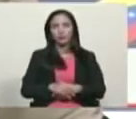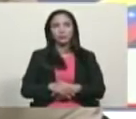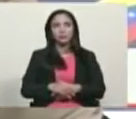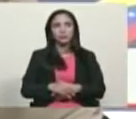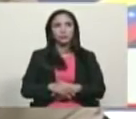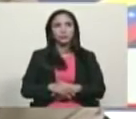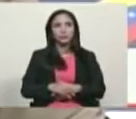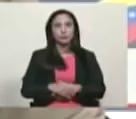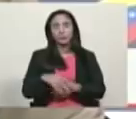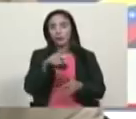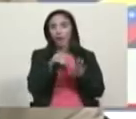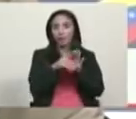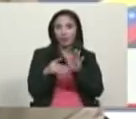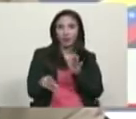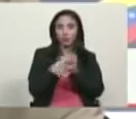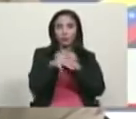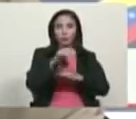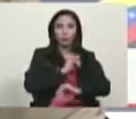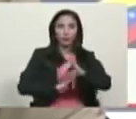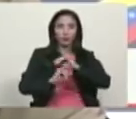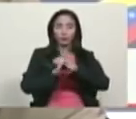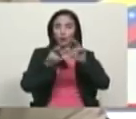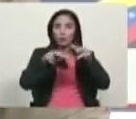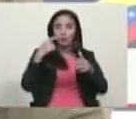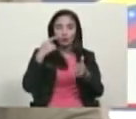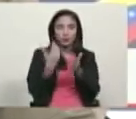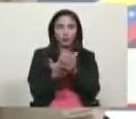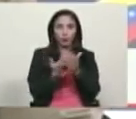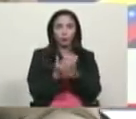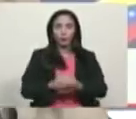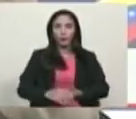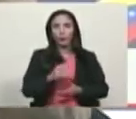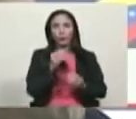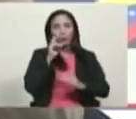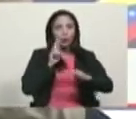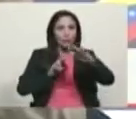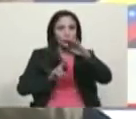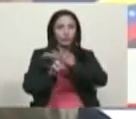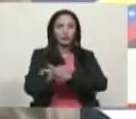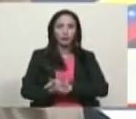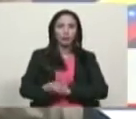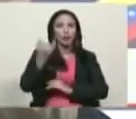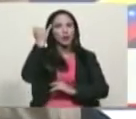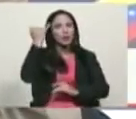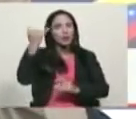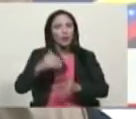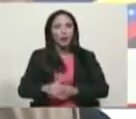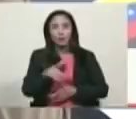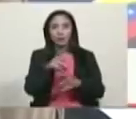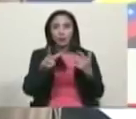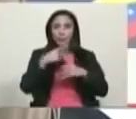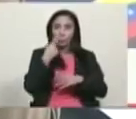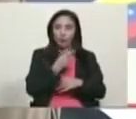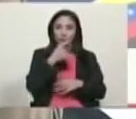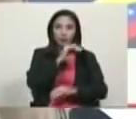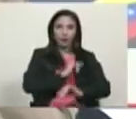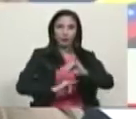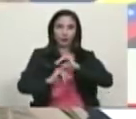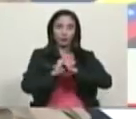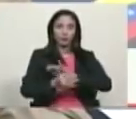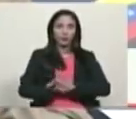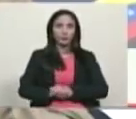en el derecho internacional que se impusiera una visión ideologizante de la política internacional.